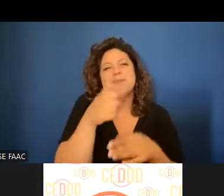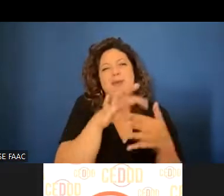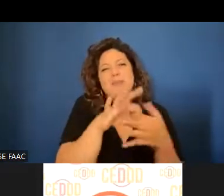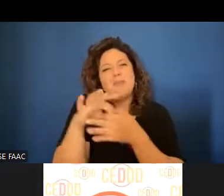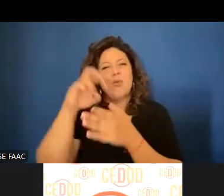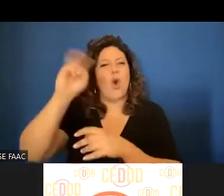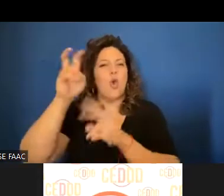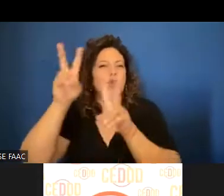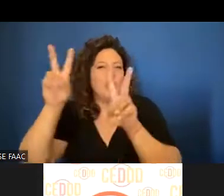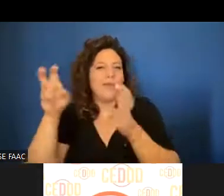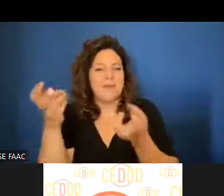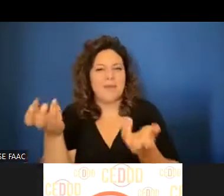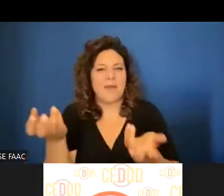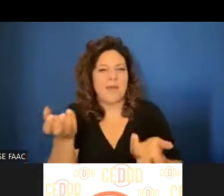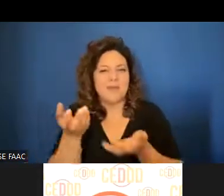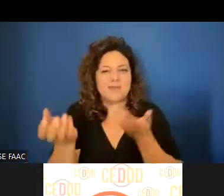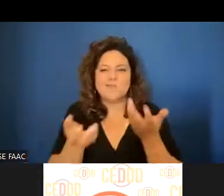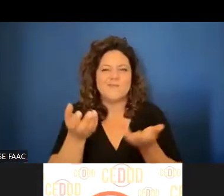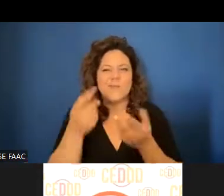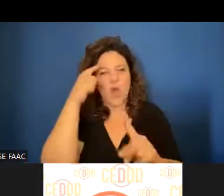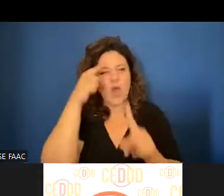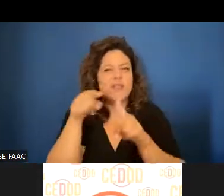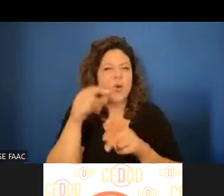ejemplo. Claro.